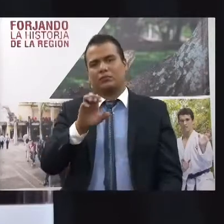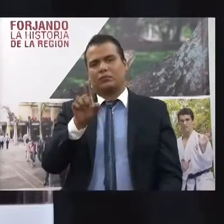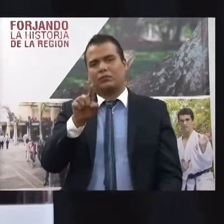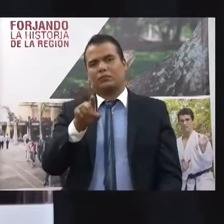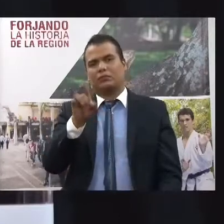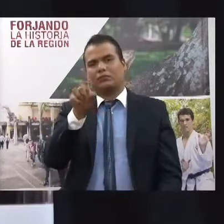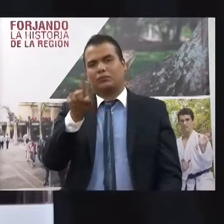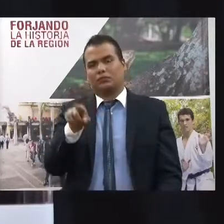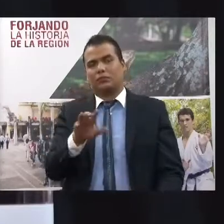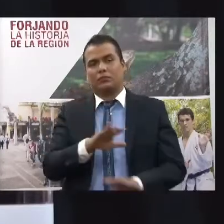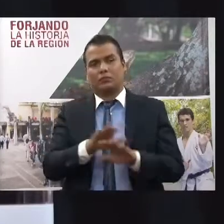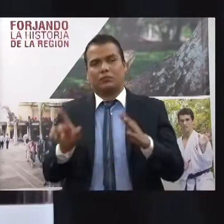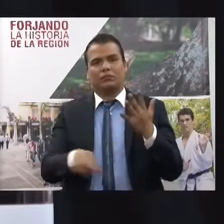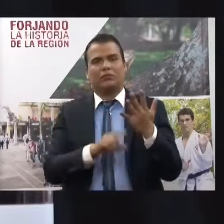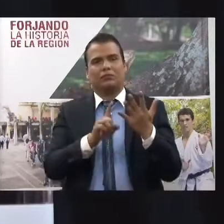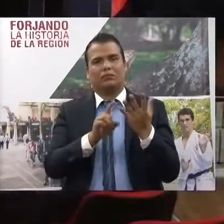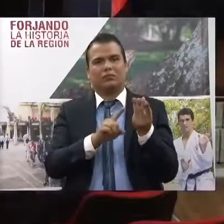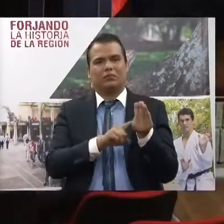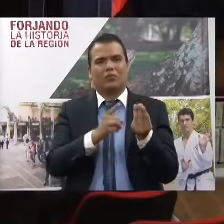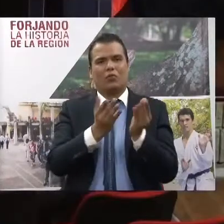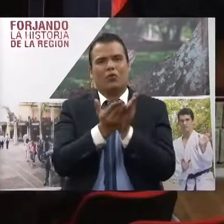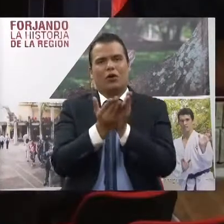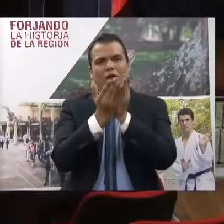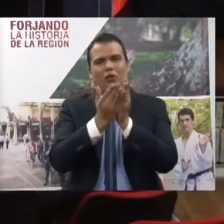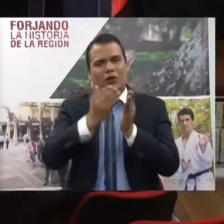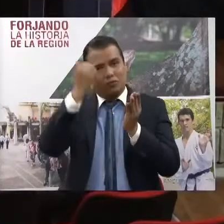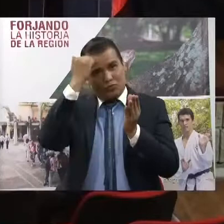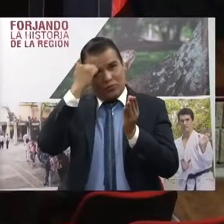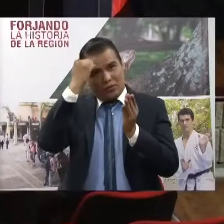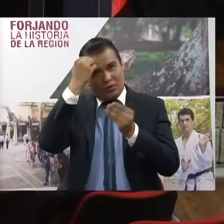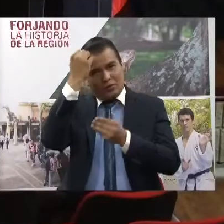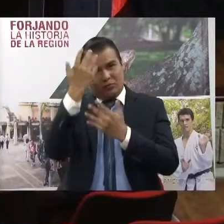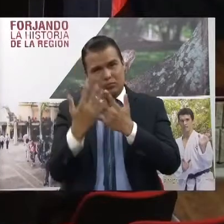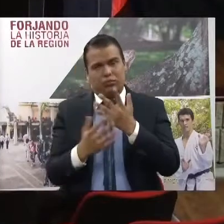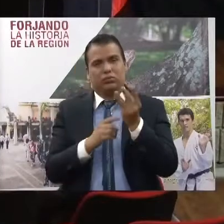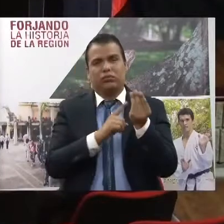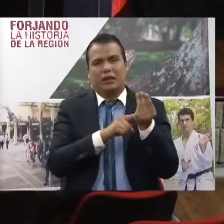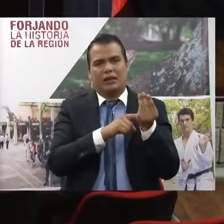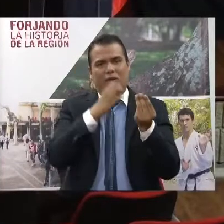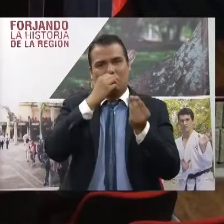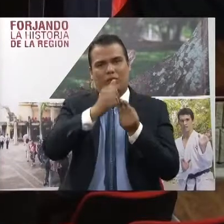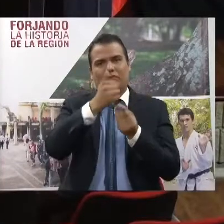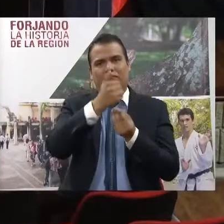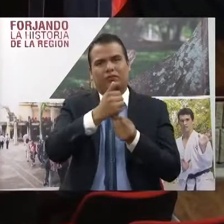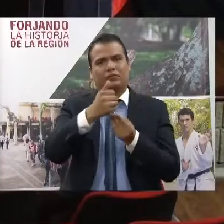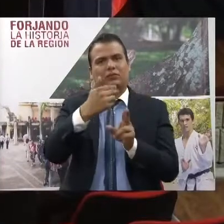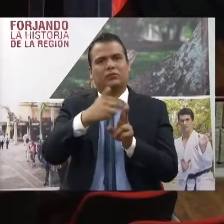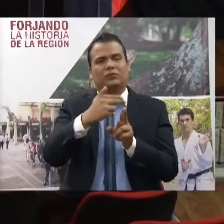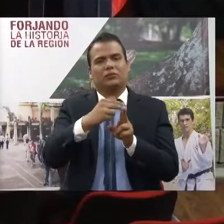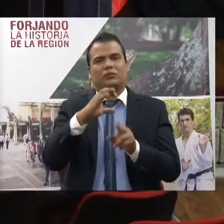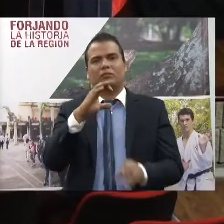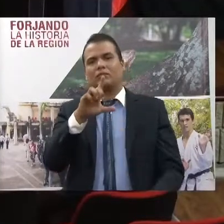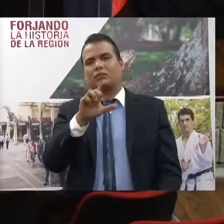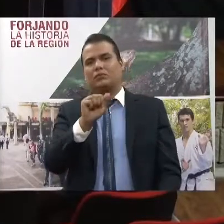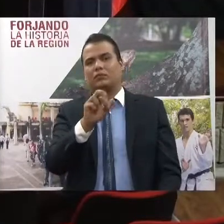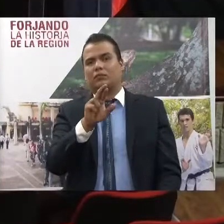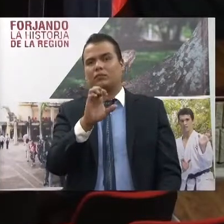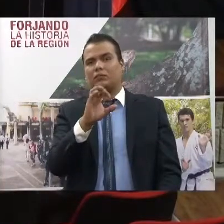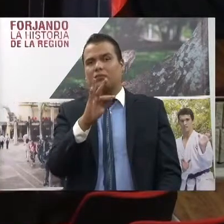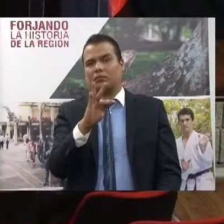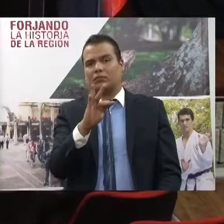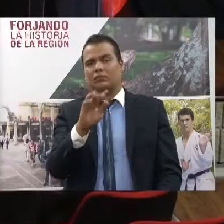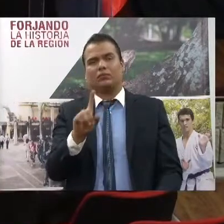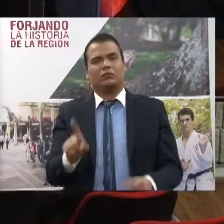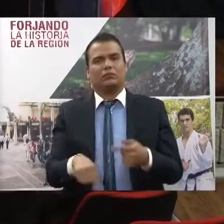Instituto de Educación y Pedagogía, profesor Alfonso Claret Zambrano Chaguendo. El señor director